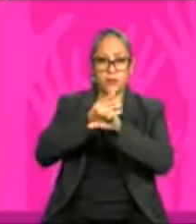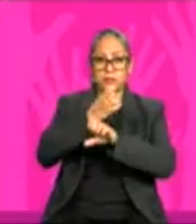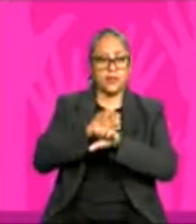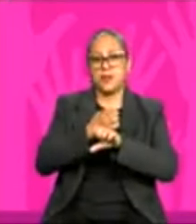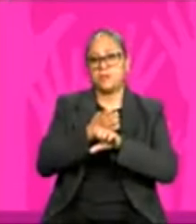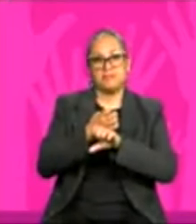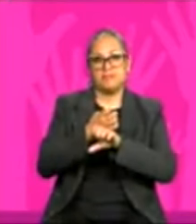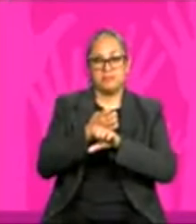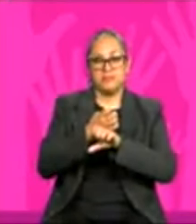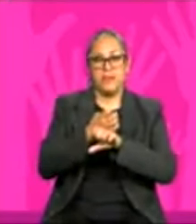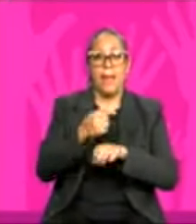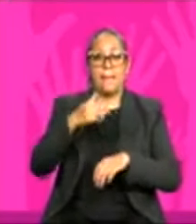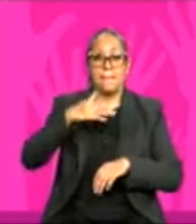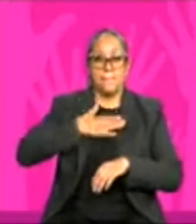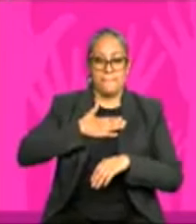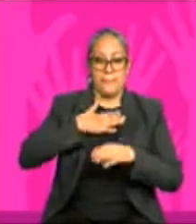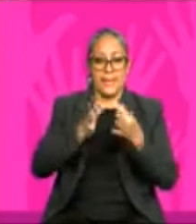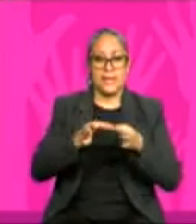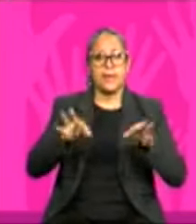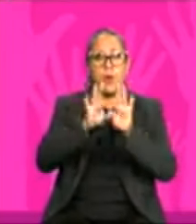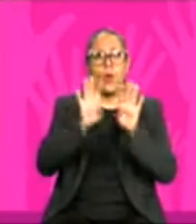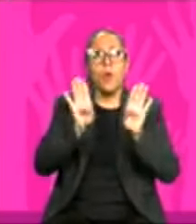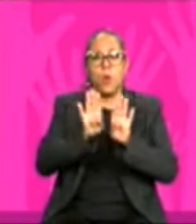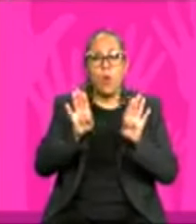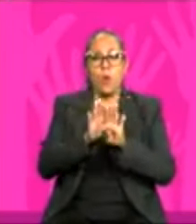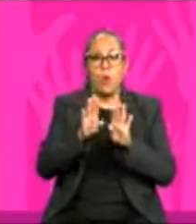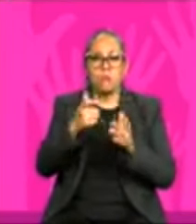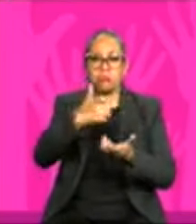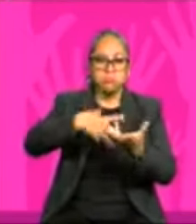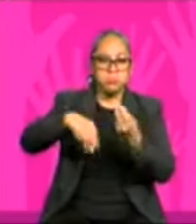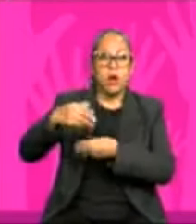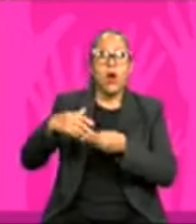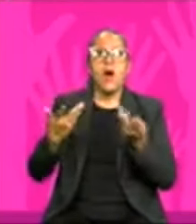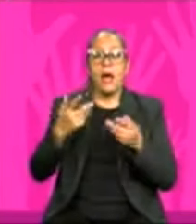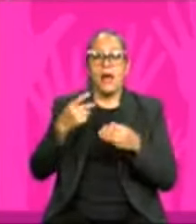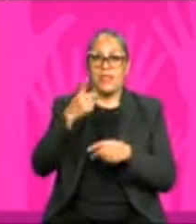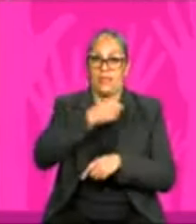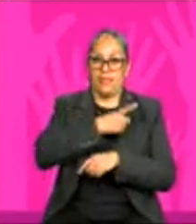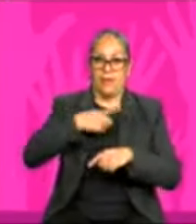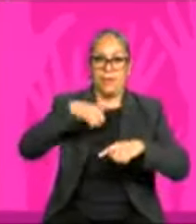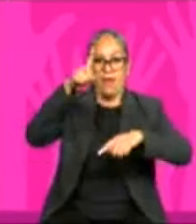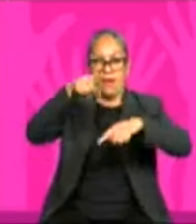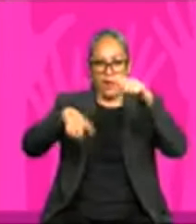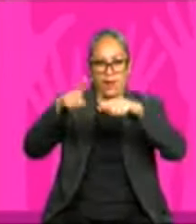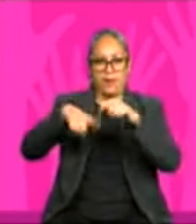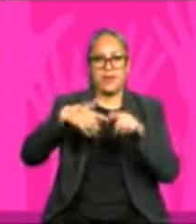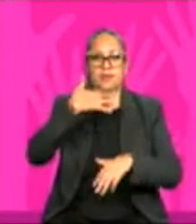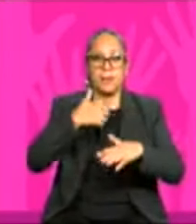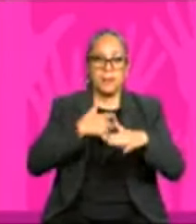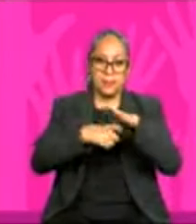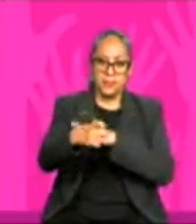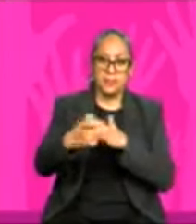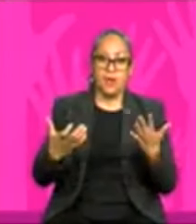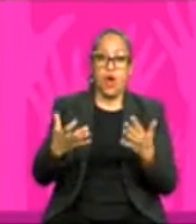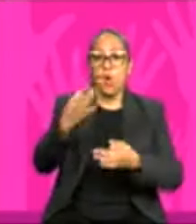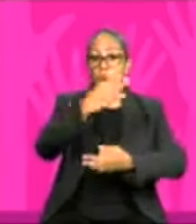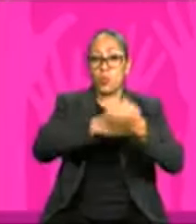programa fundamental administrativo va a ser el programa Cero Corrupción. Todos